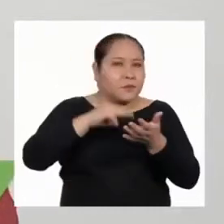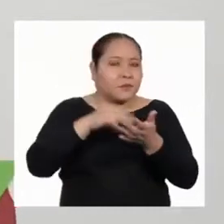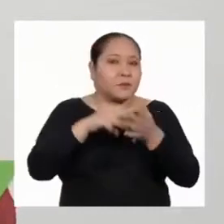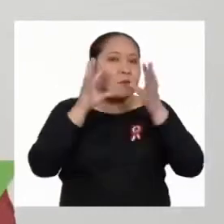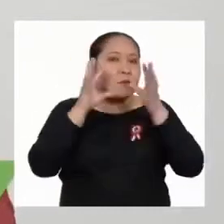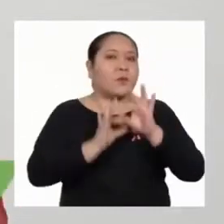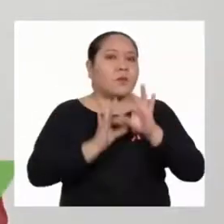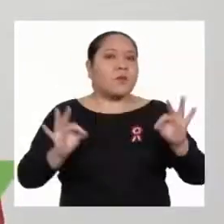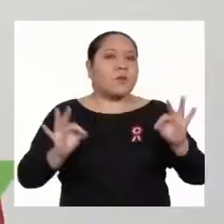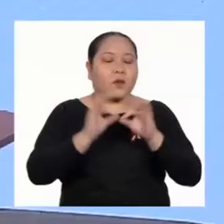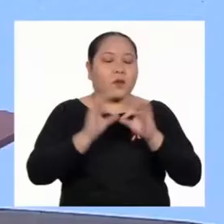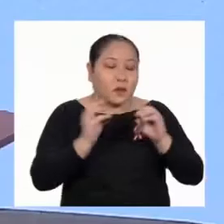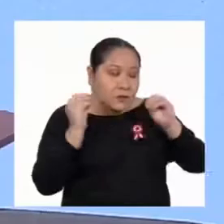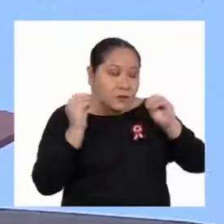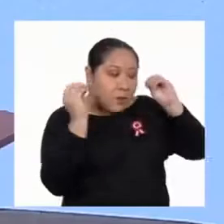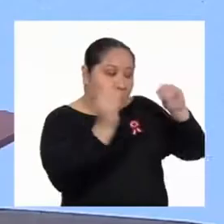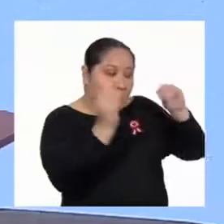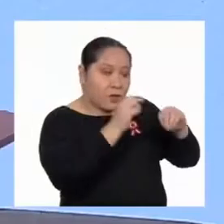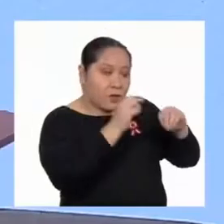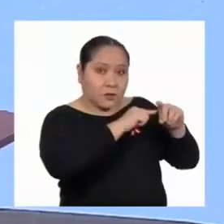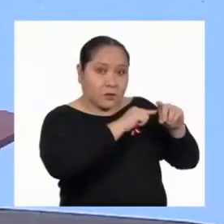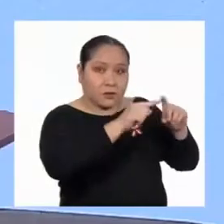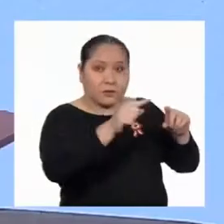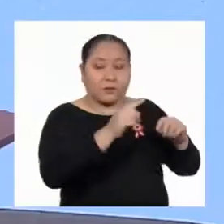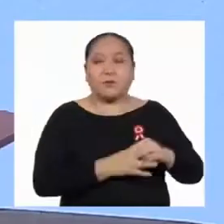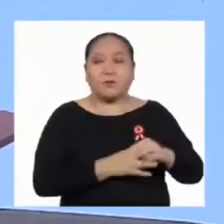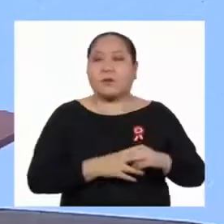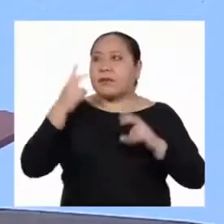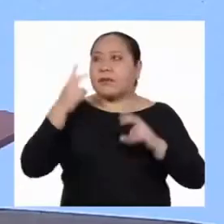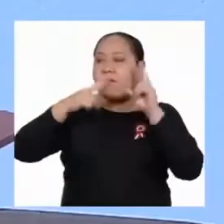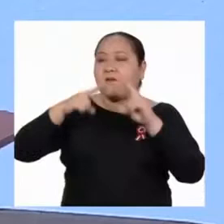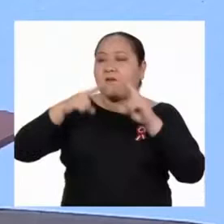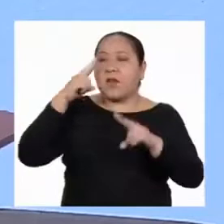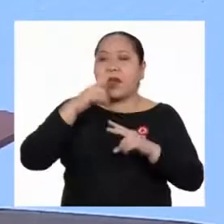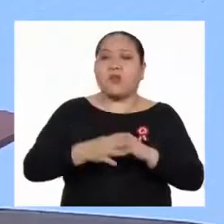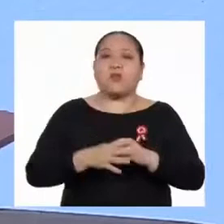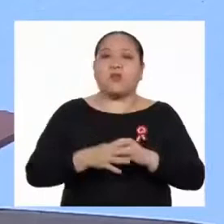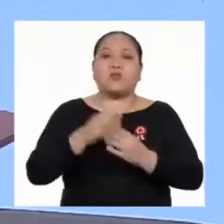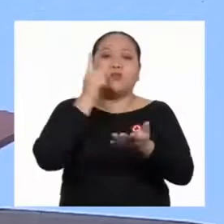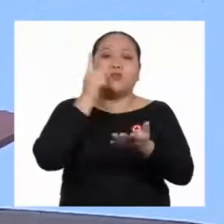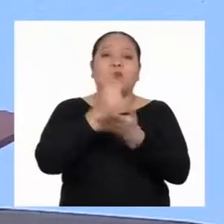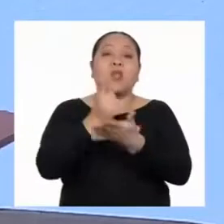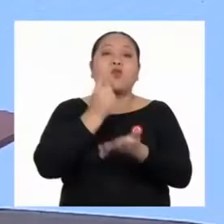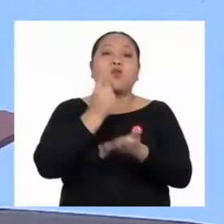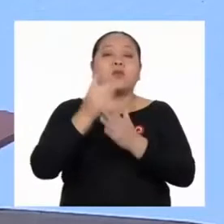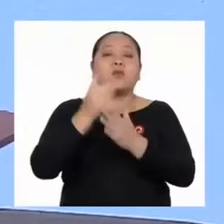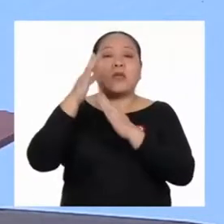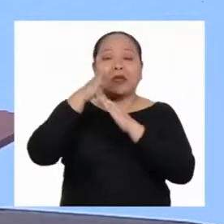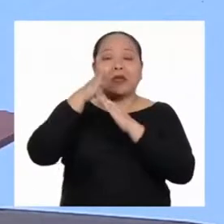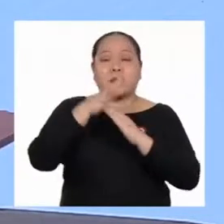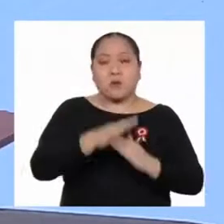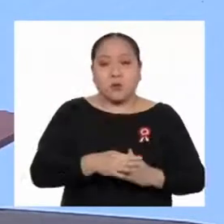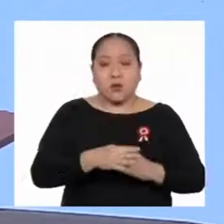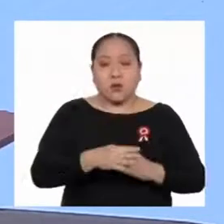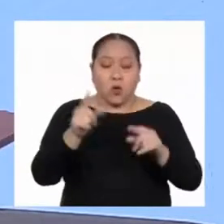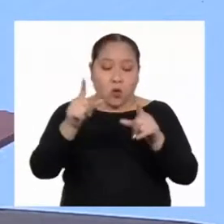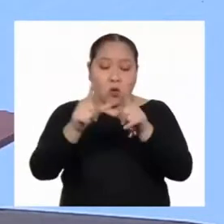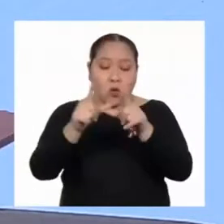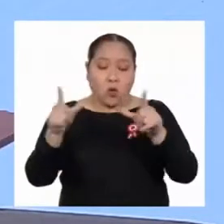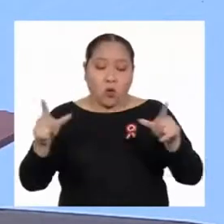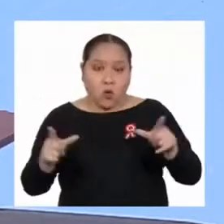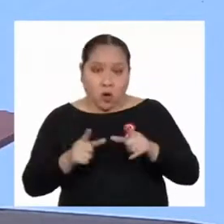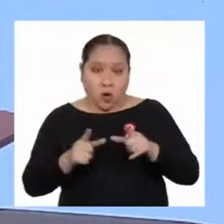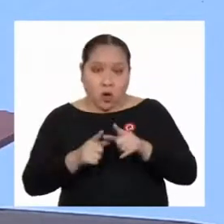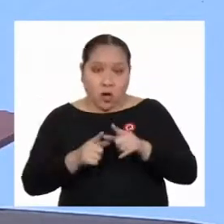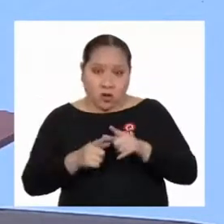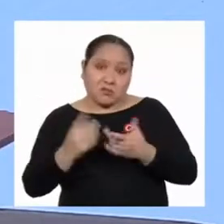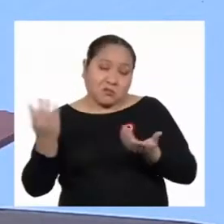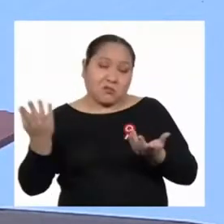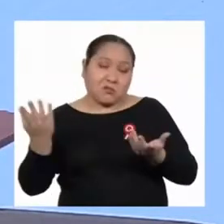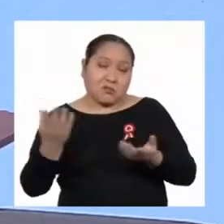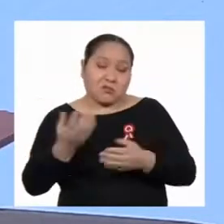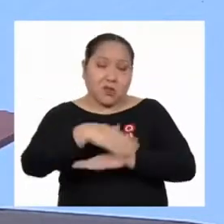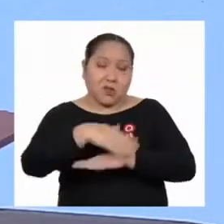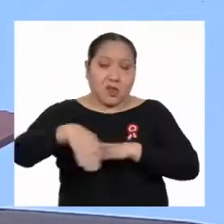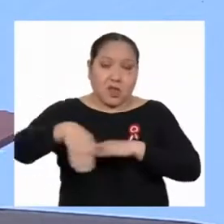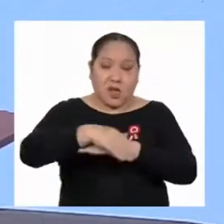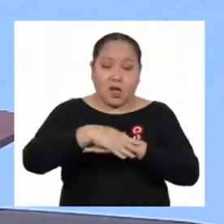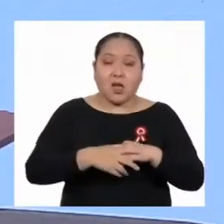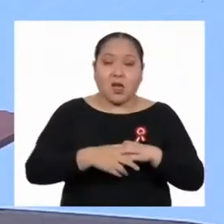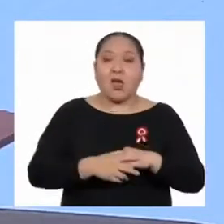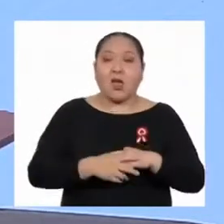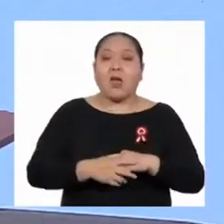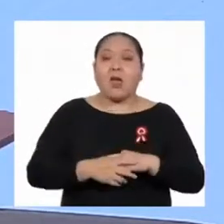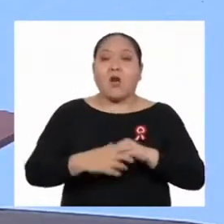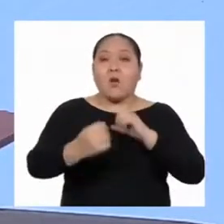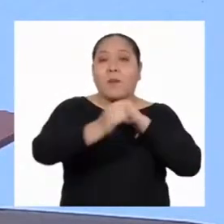se desarrolla en el párrafo? Se registraron casos de discriminación tanto en espacios públicos, publicitarios, como